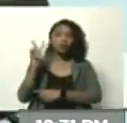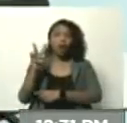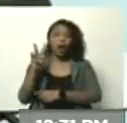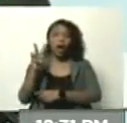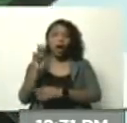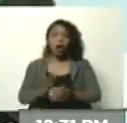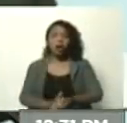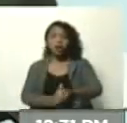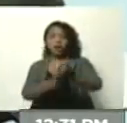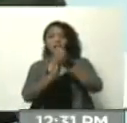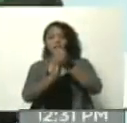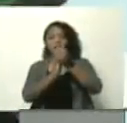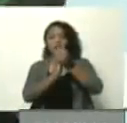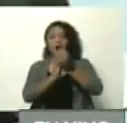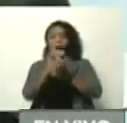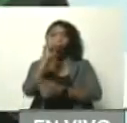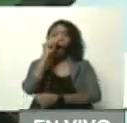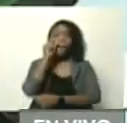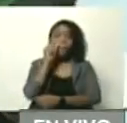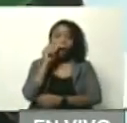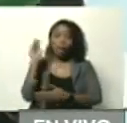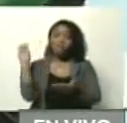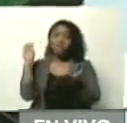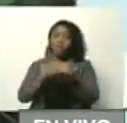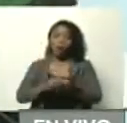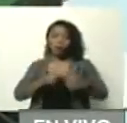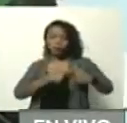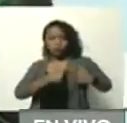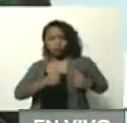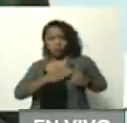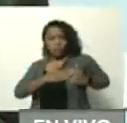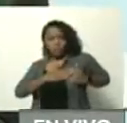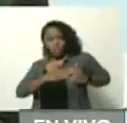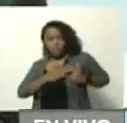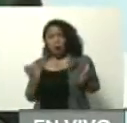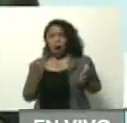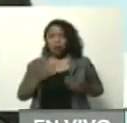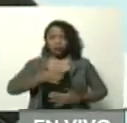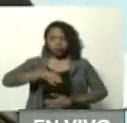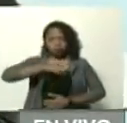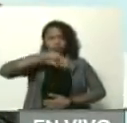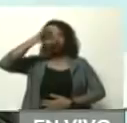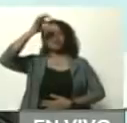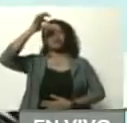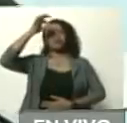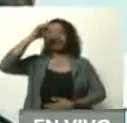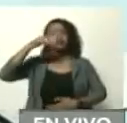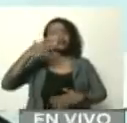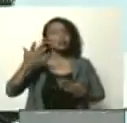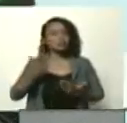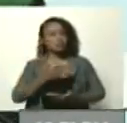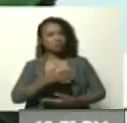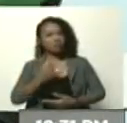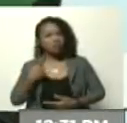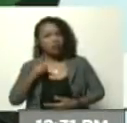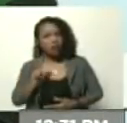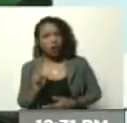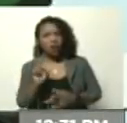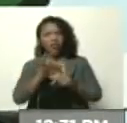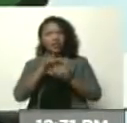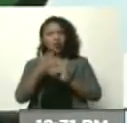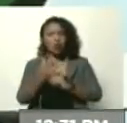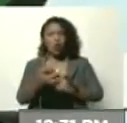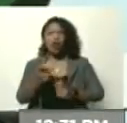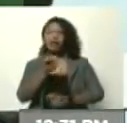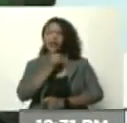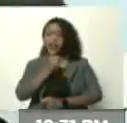lidera un hombre que le has puesto el corazón y el alma que ha tenido situaciones